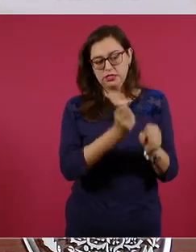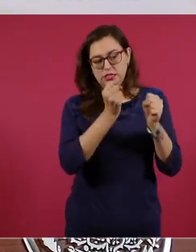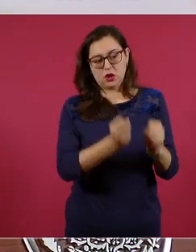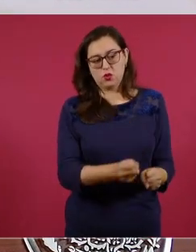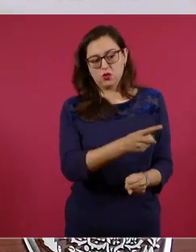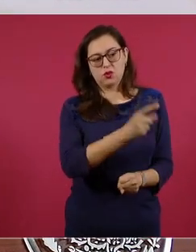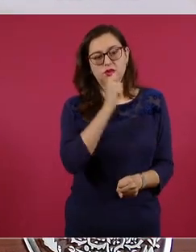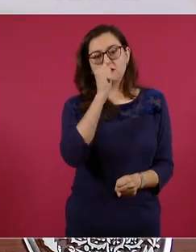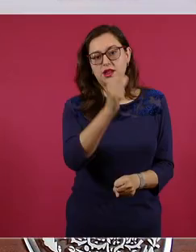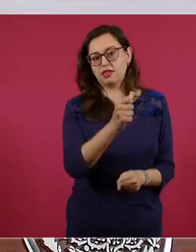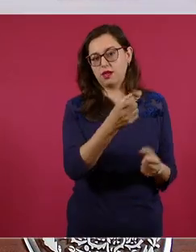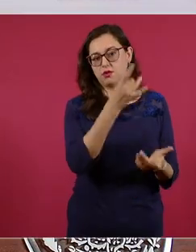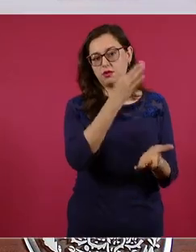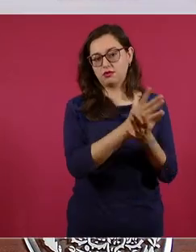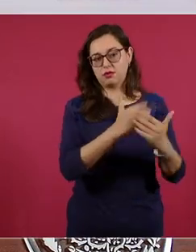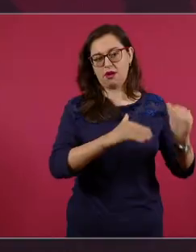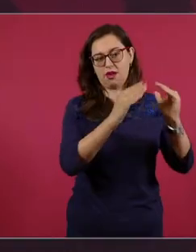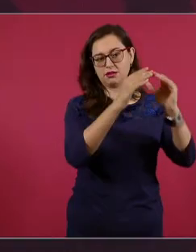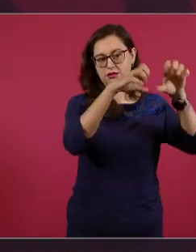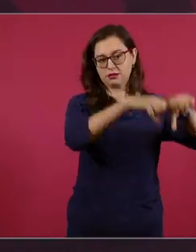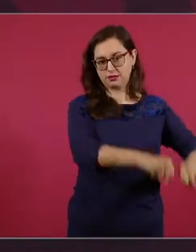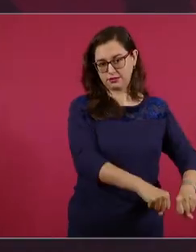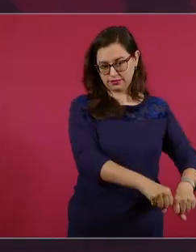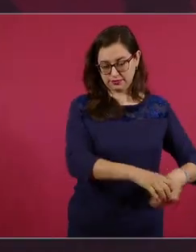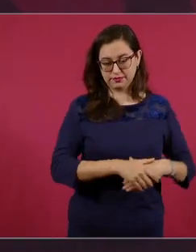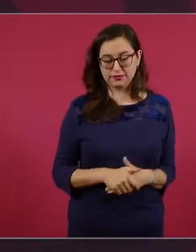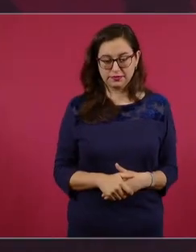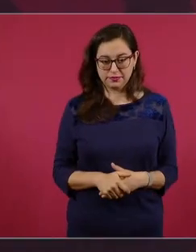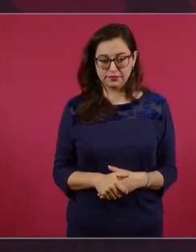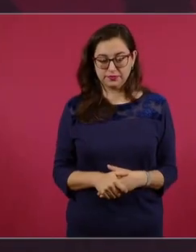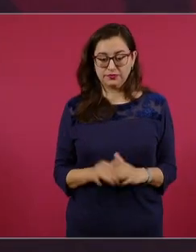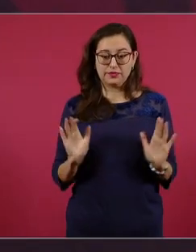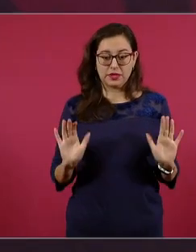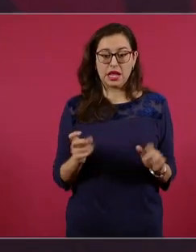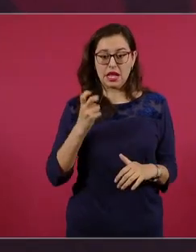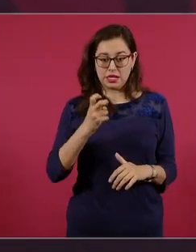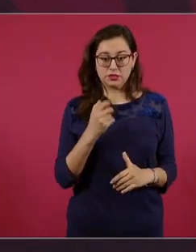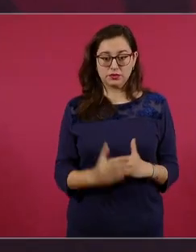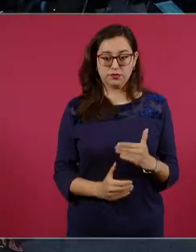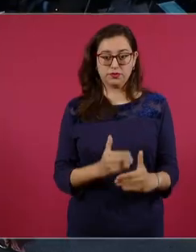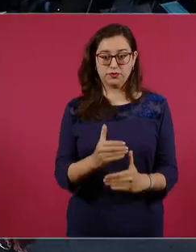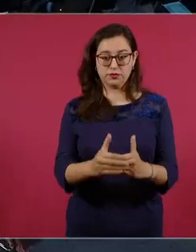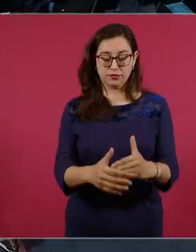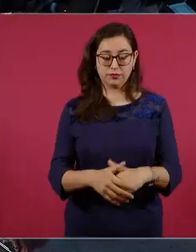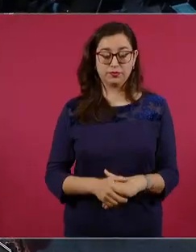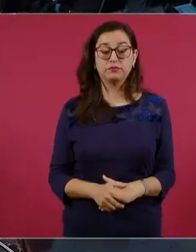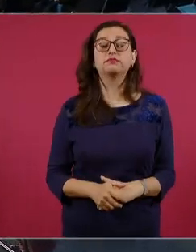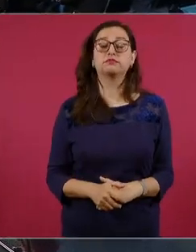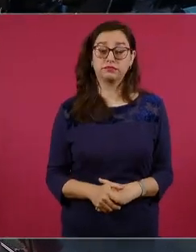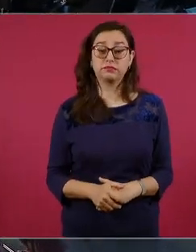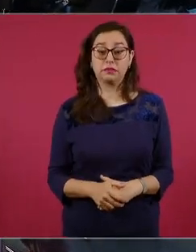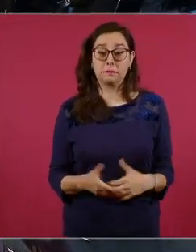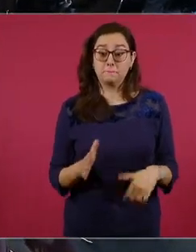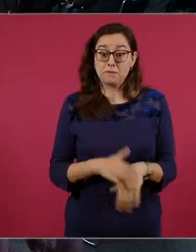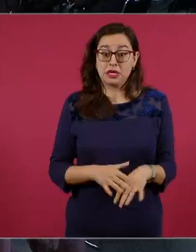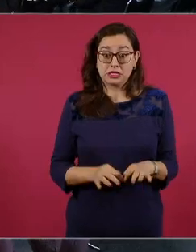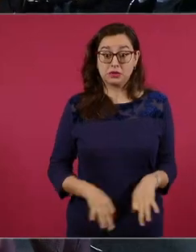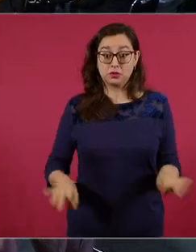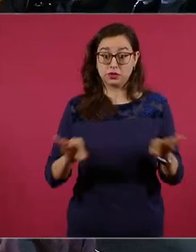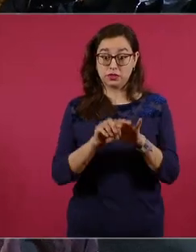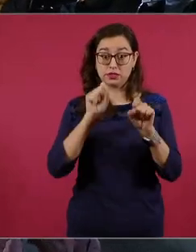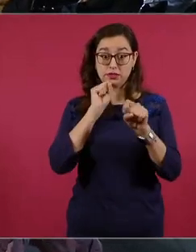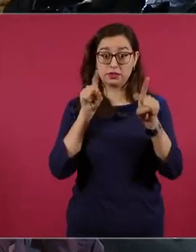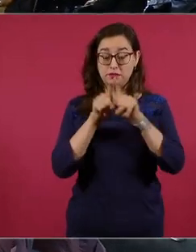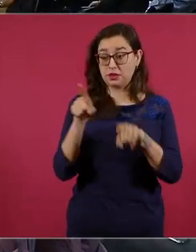más que el derecho de posesión. Así es, pues. Entonces, esa es la vía. Sí, y sobre todo demandan protección por parte de quien